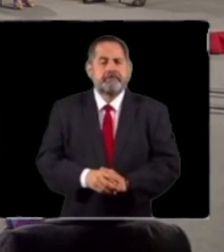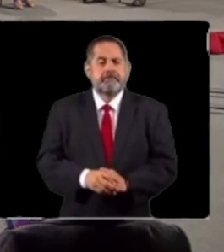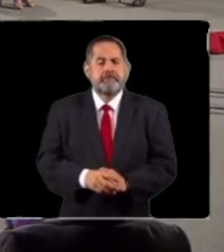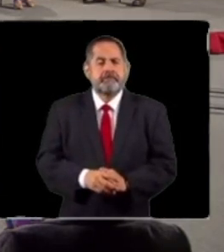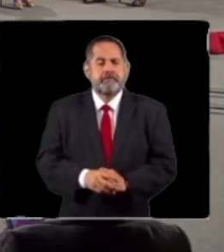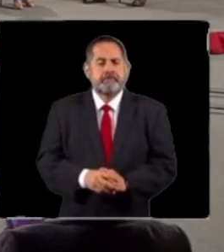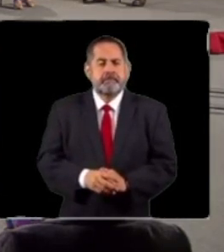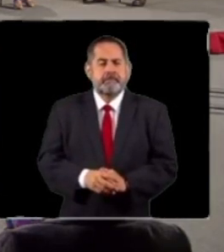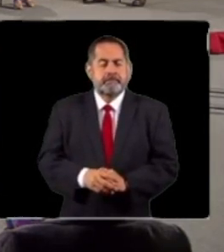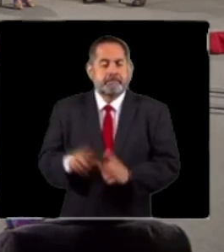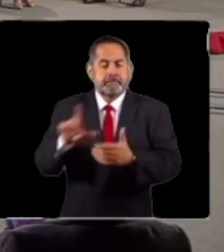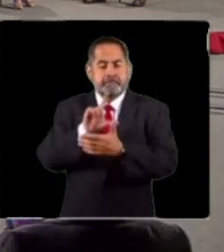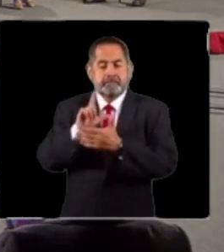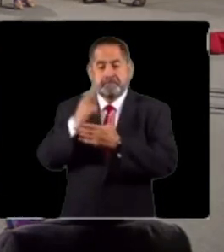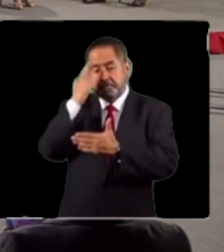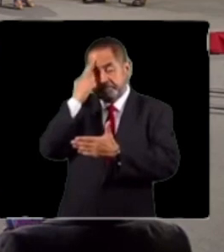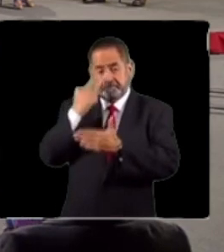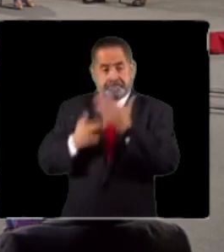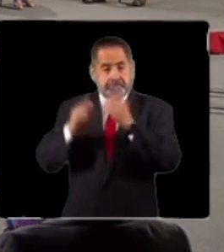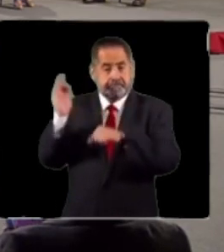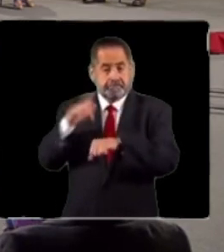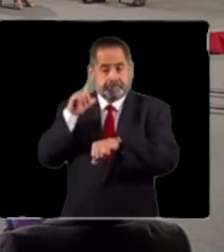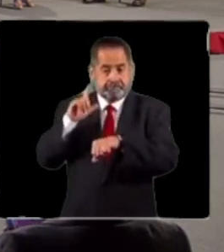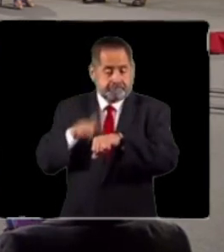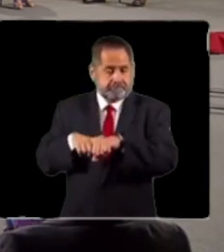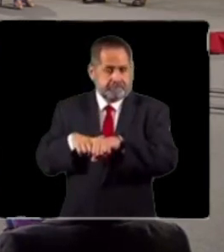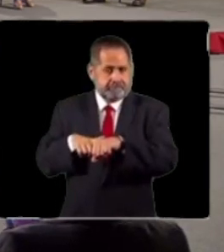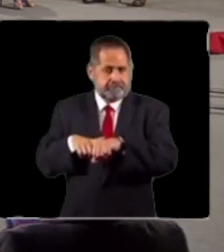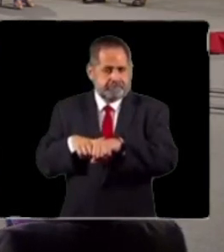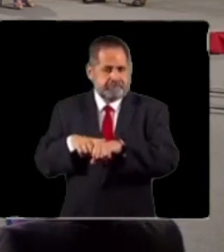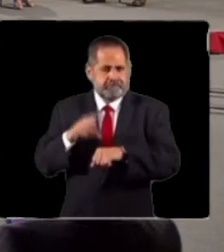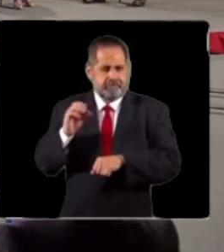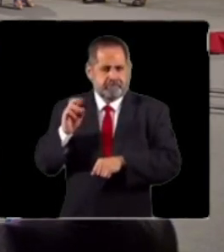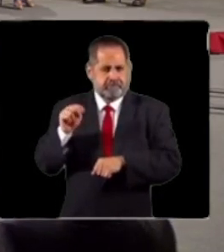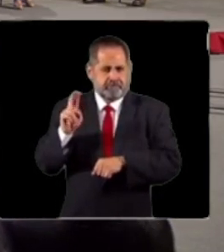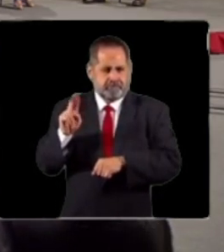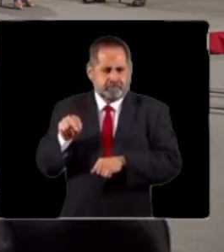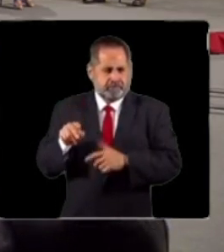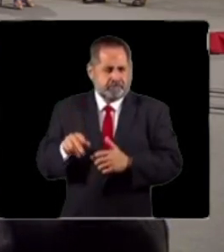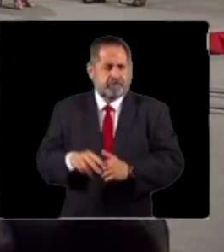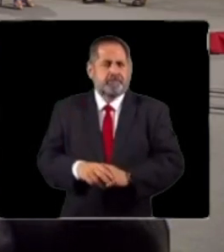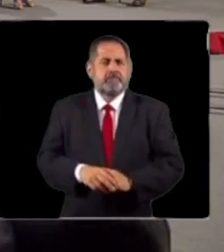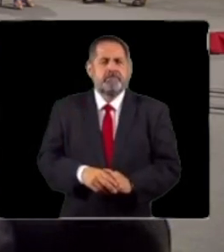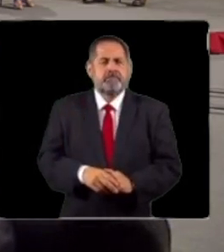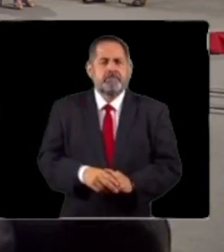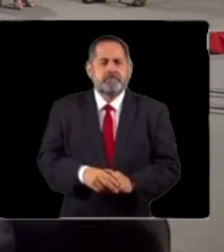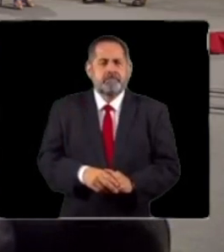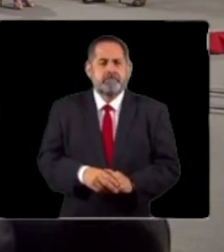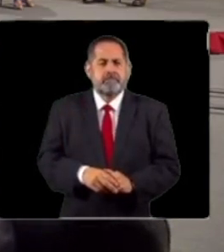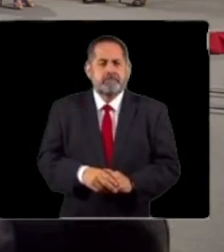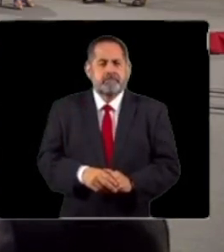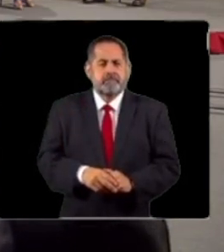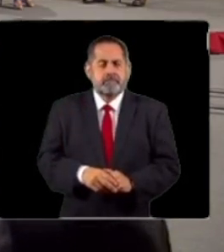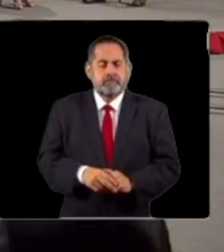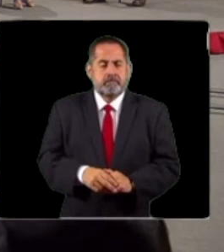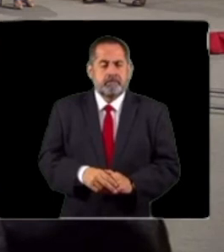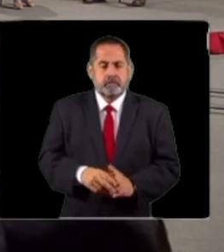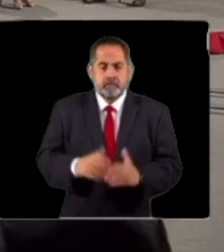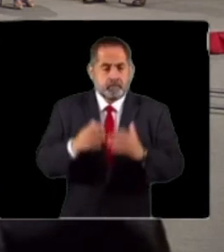el fuero común, sin sentencia,